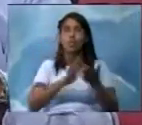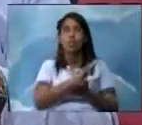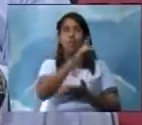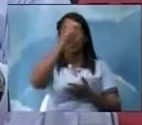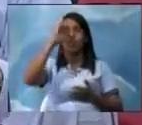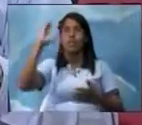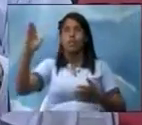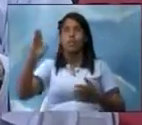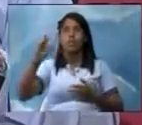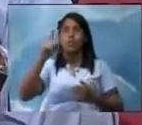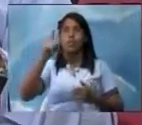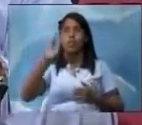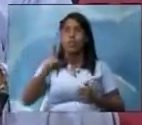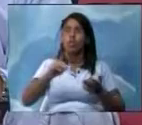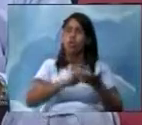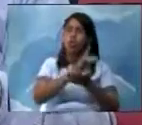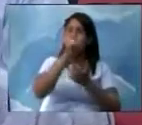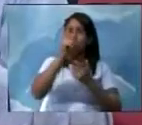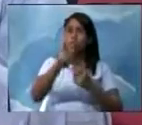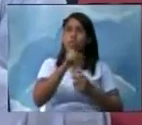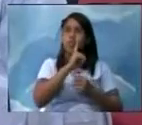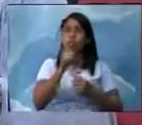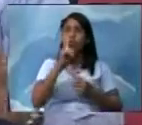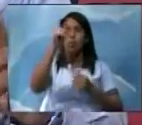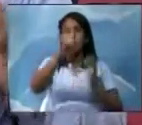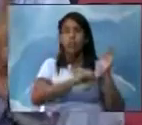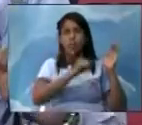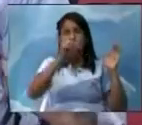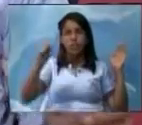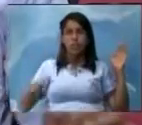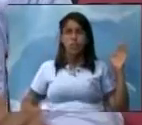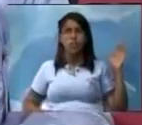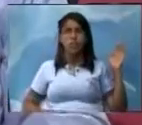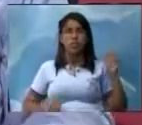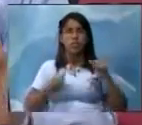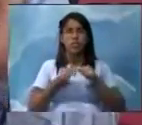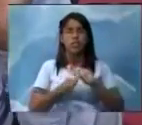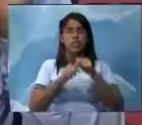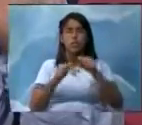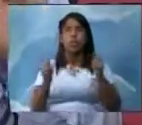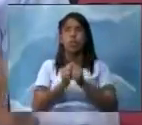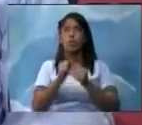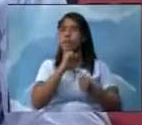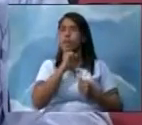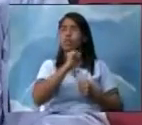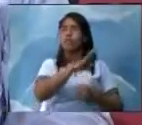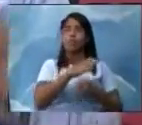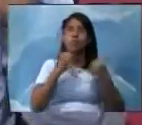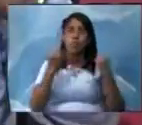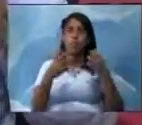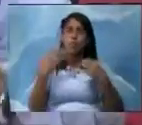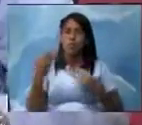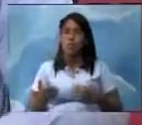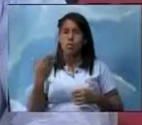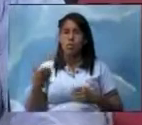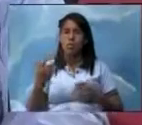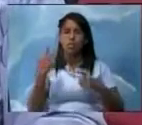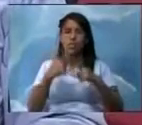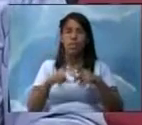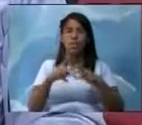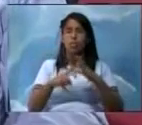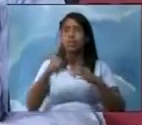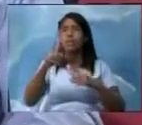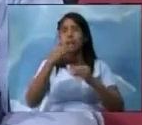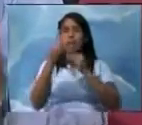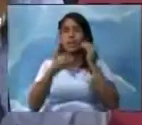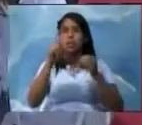gloria a Dios eh glorifica usted el nombre de Dios seguimos con esta historia muy importante otra de las cosas que hace